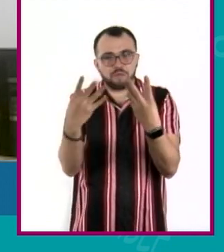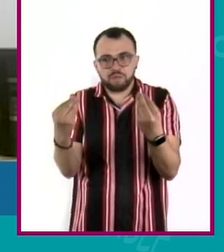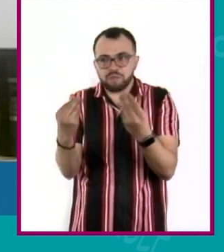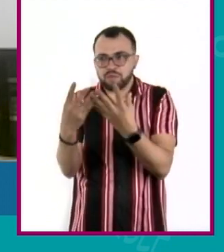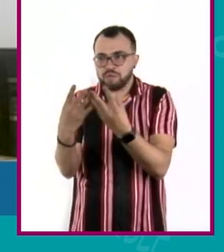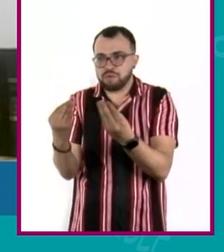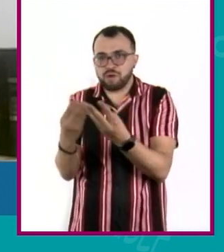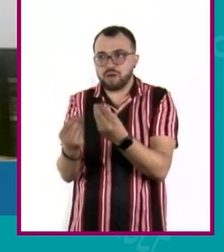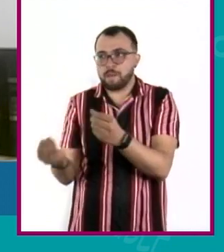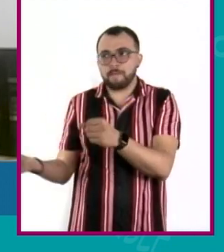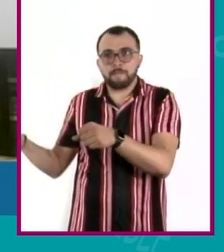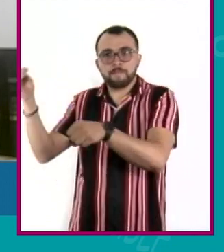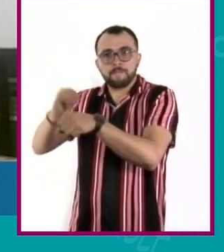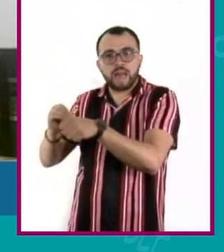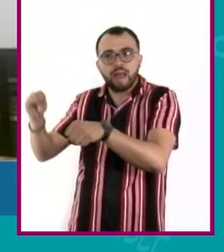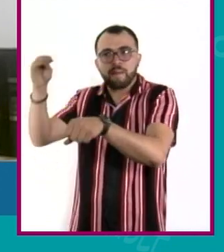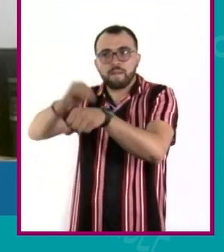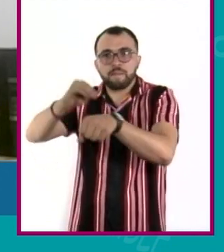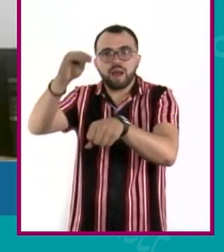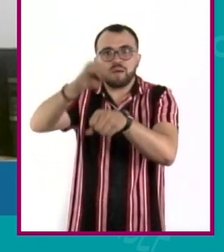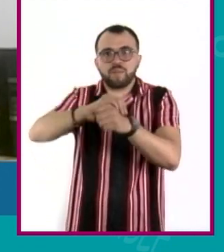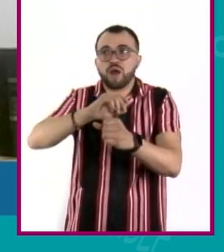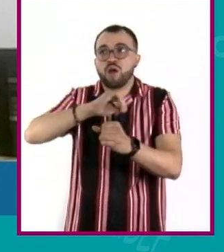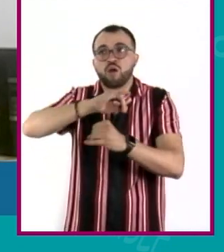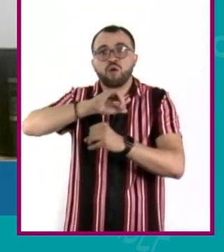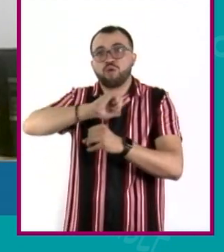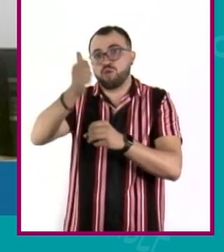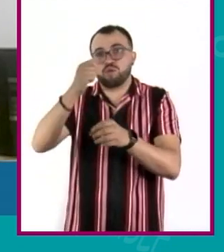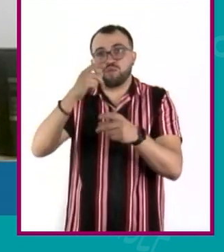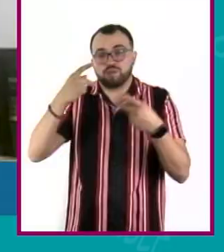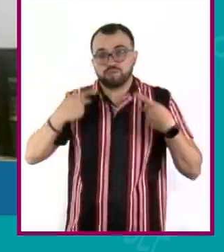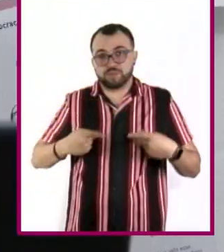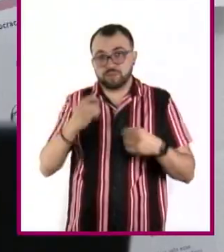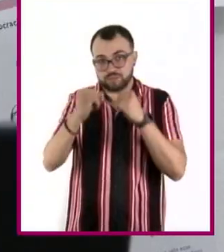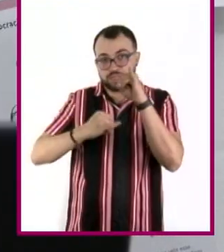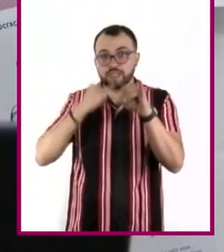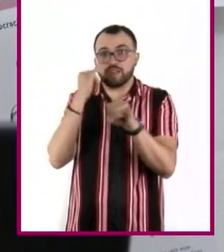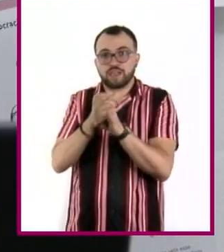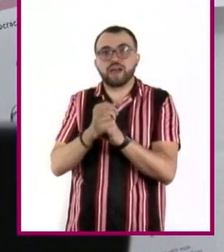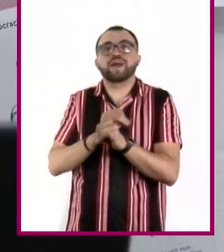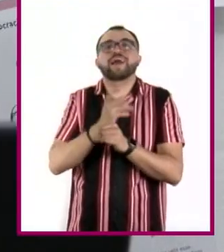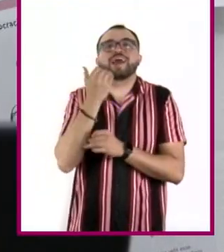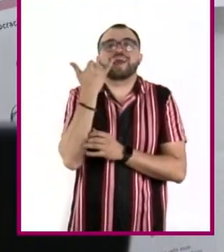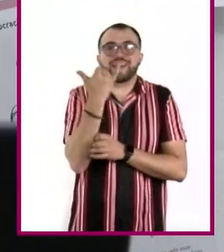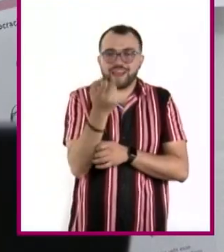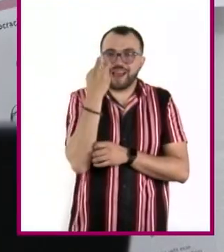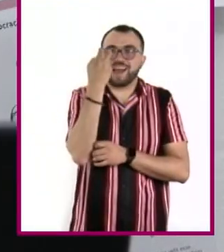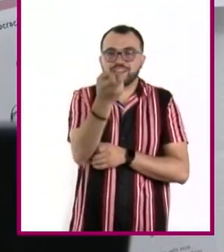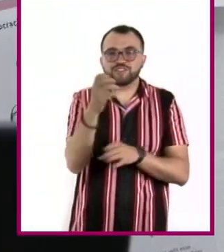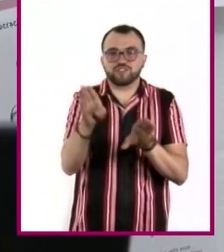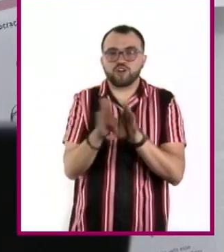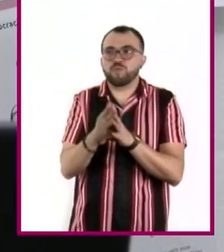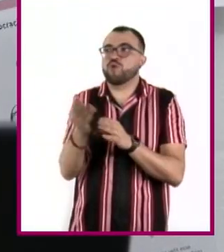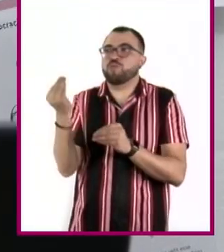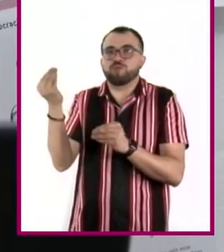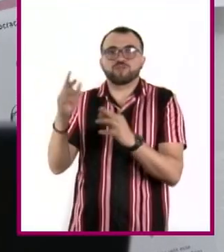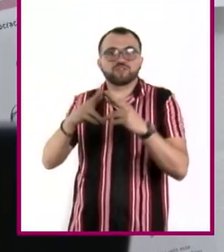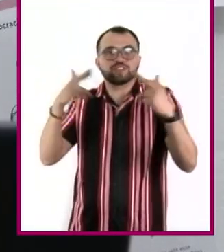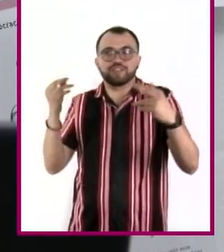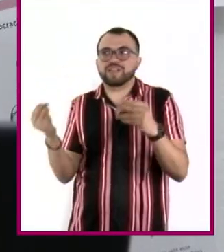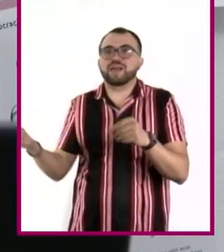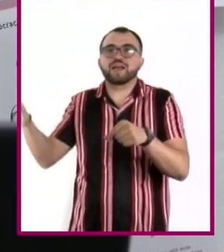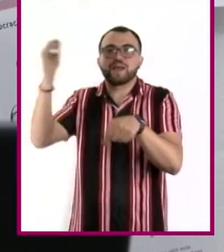otros actores de relaciones internacionales, ya se puede hablar de multipolaridad. ¿Las relaciones multipolares es